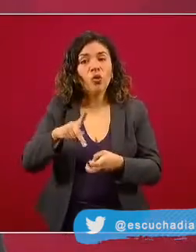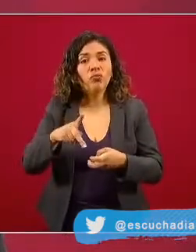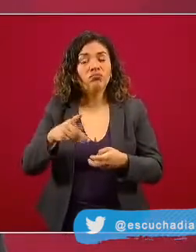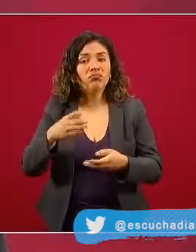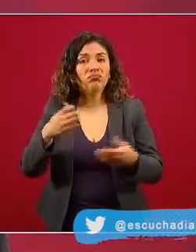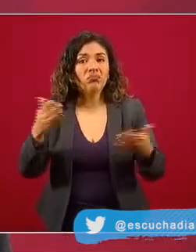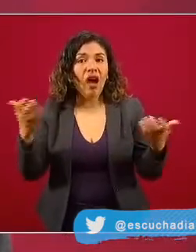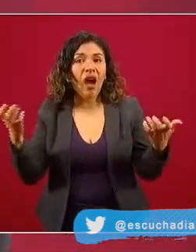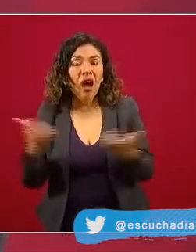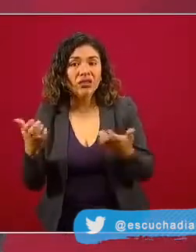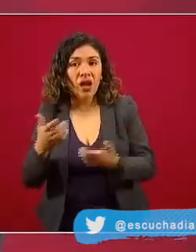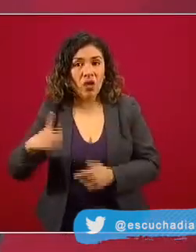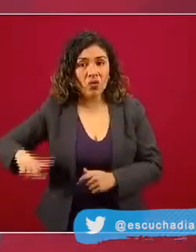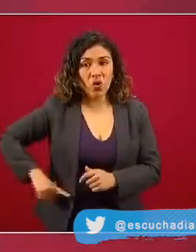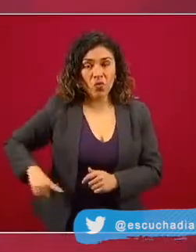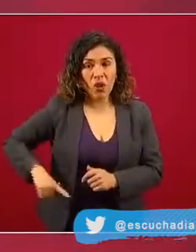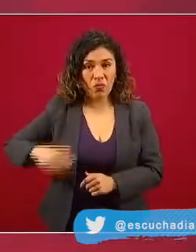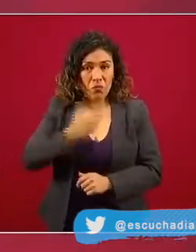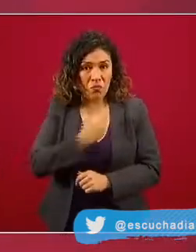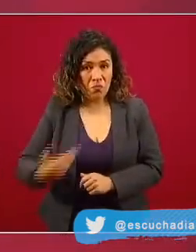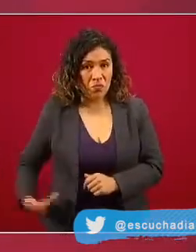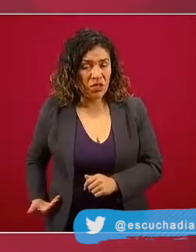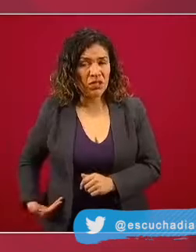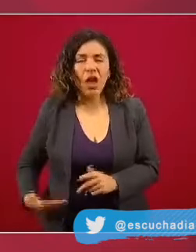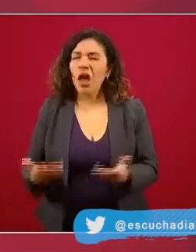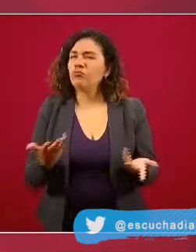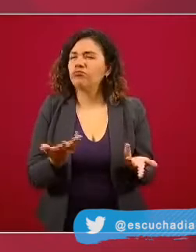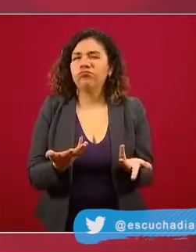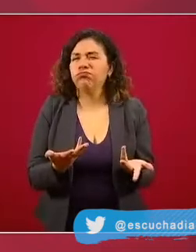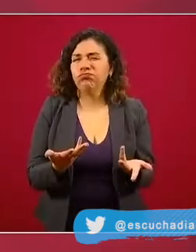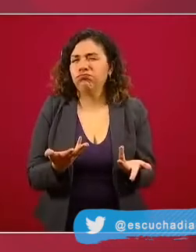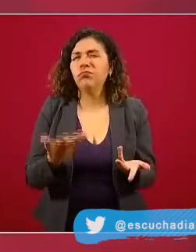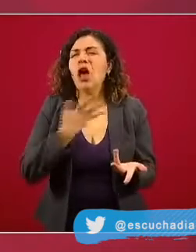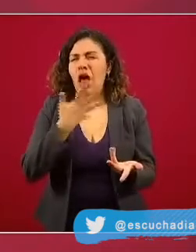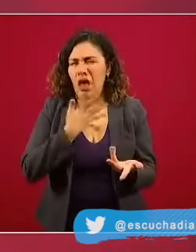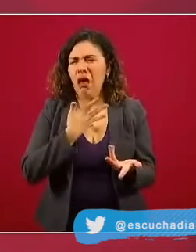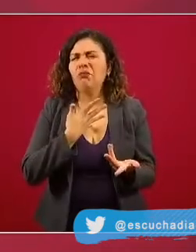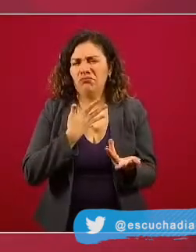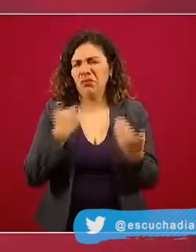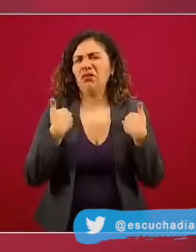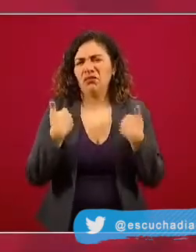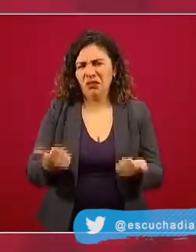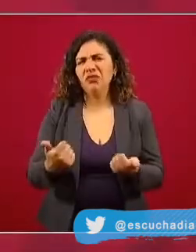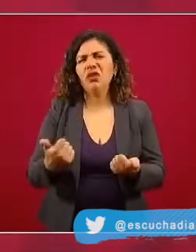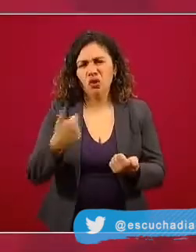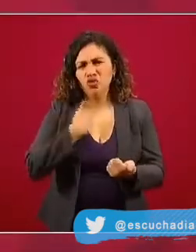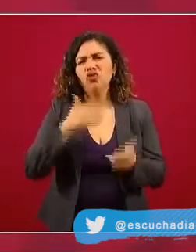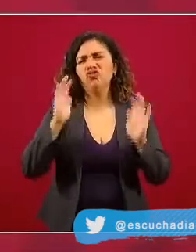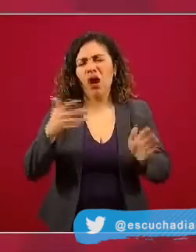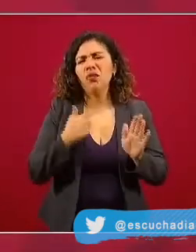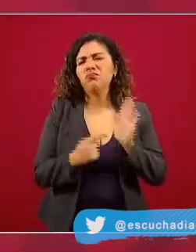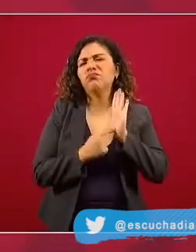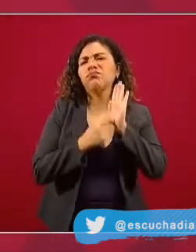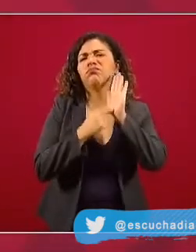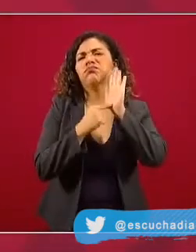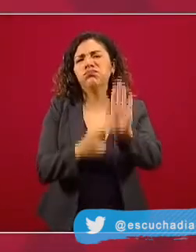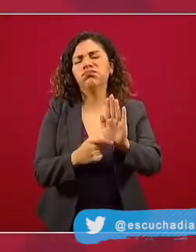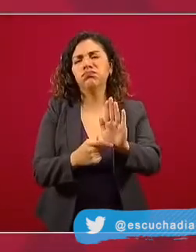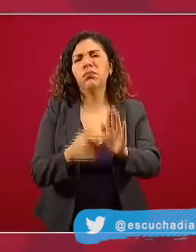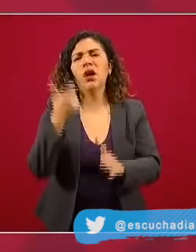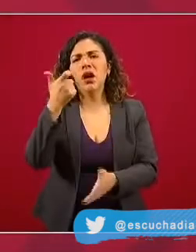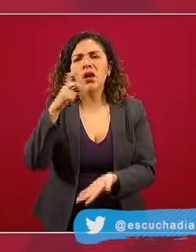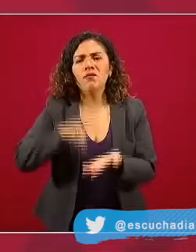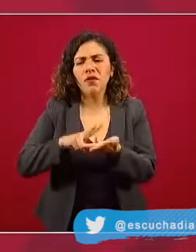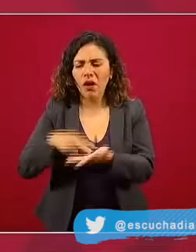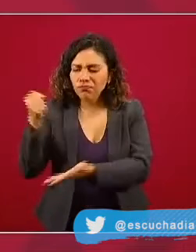Sobre el tema de corrupción, el presidente reitera el compromiso de su combate y su eventual erradicación de la vida pública de México, por lo que las órdenes